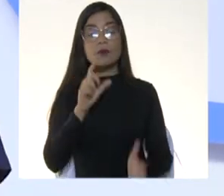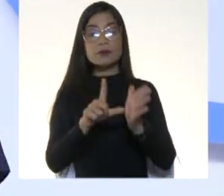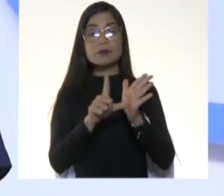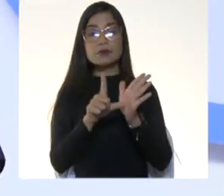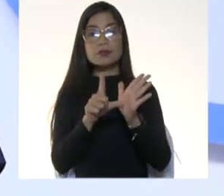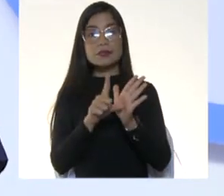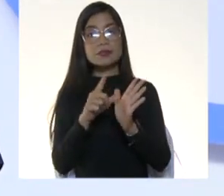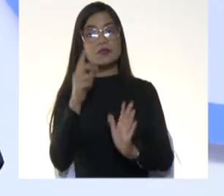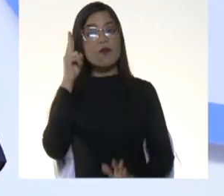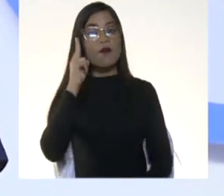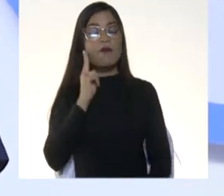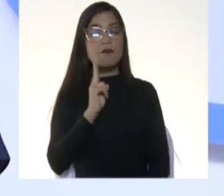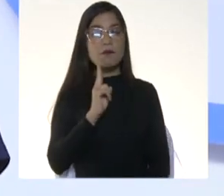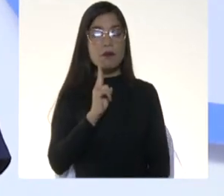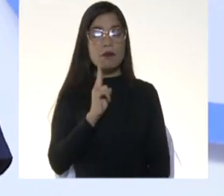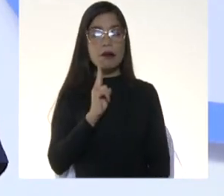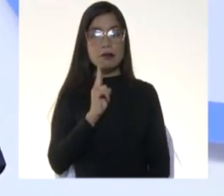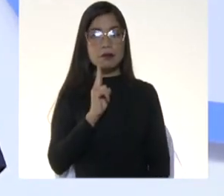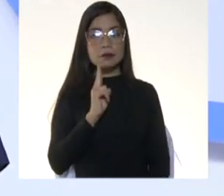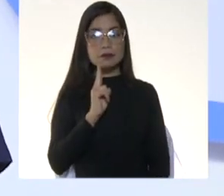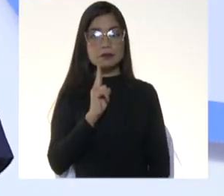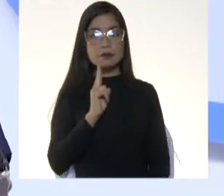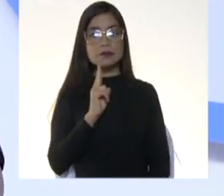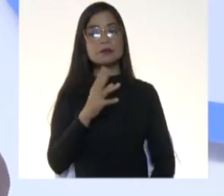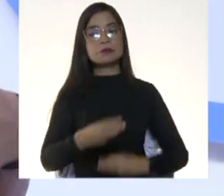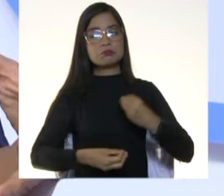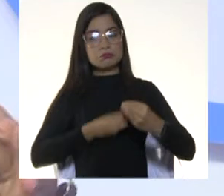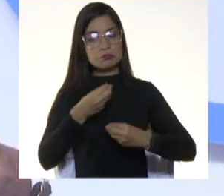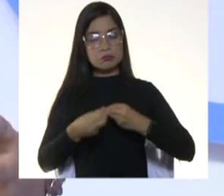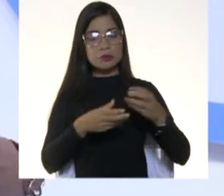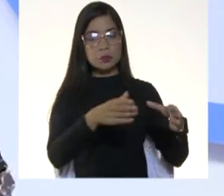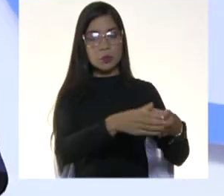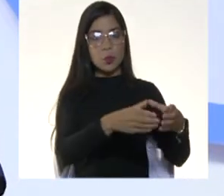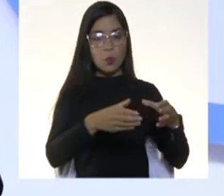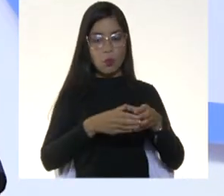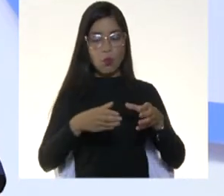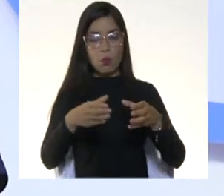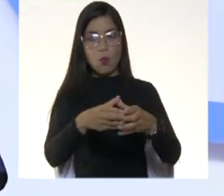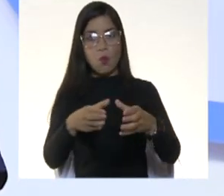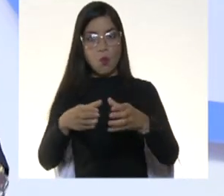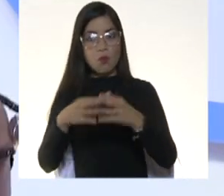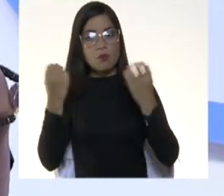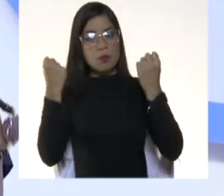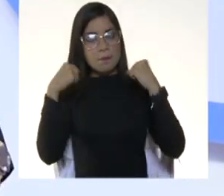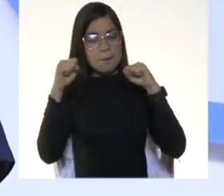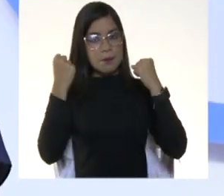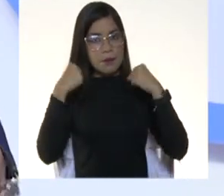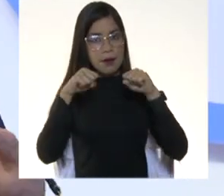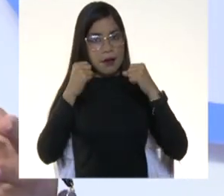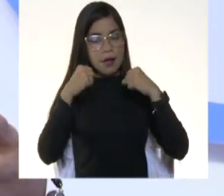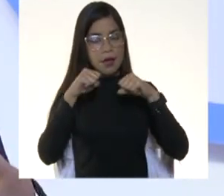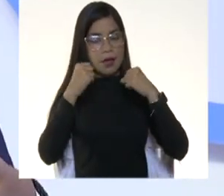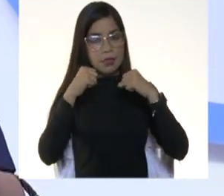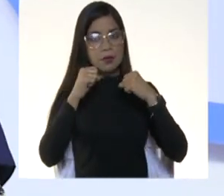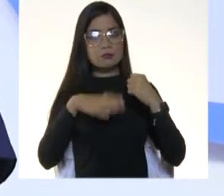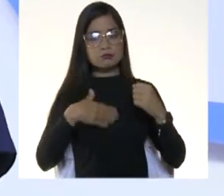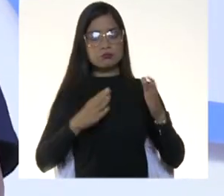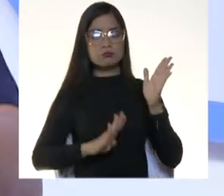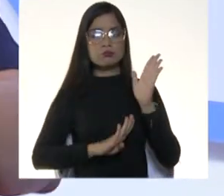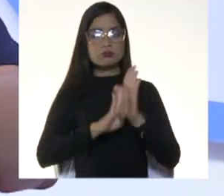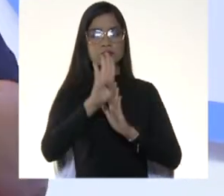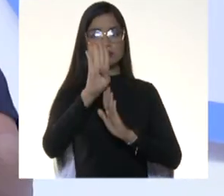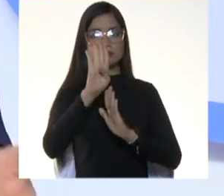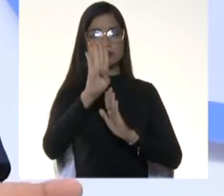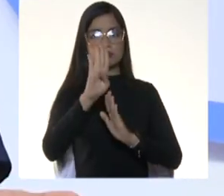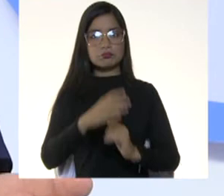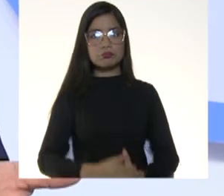sociocomunitarias o de los grupos de creación, recreación y producción, que son precisamente esos espacios desde la práctica que ustedes puedan desarrollar,